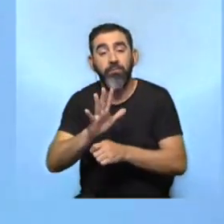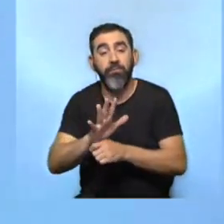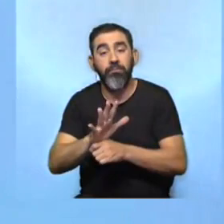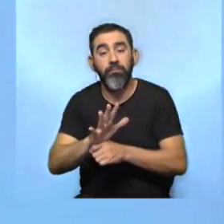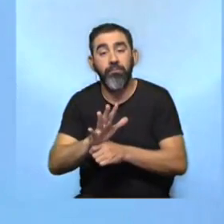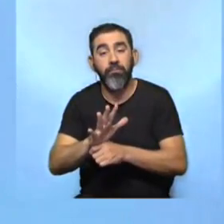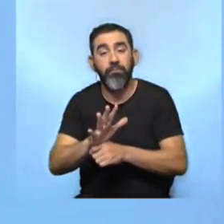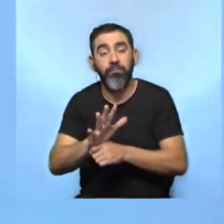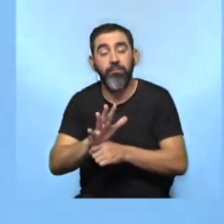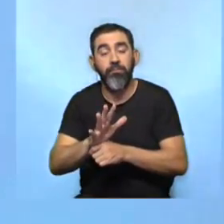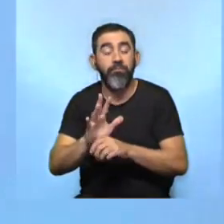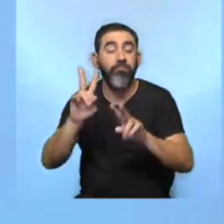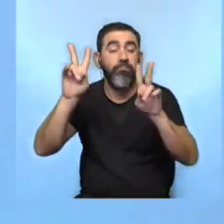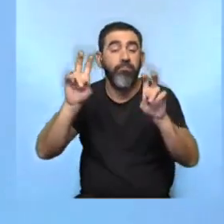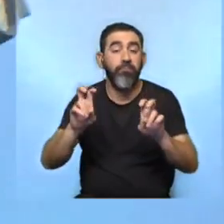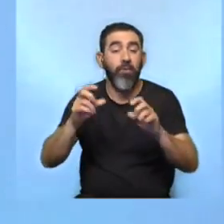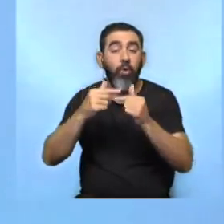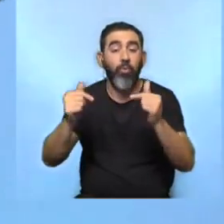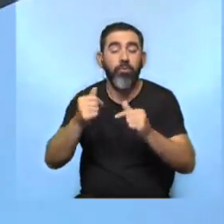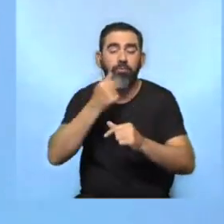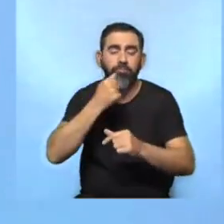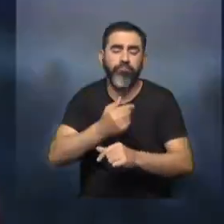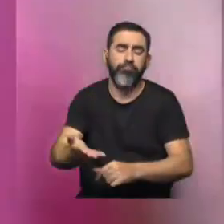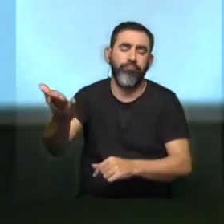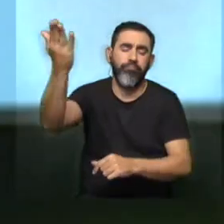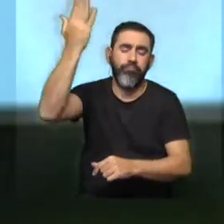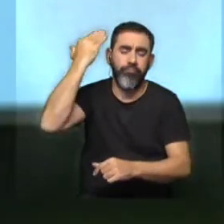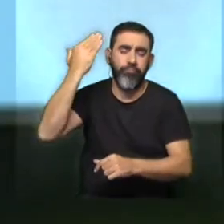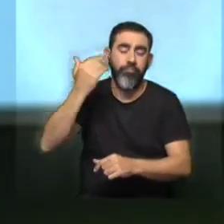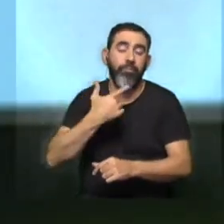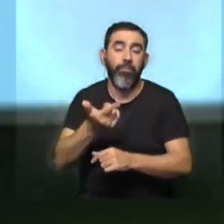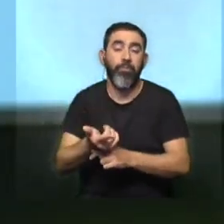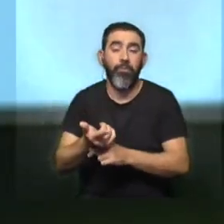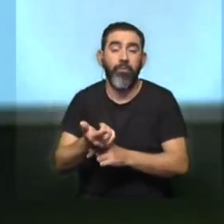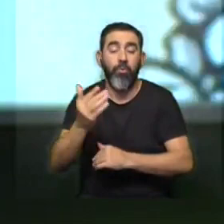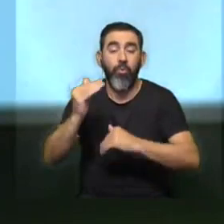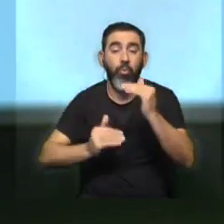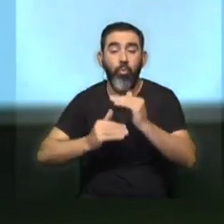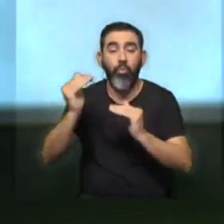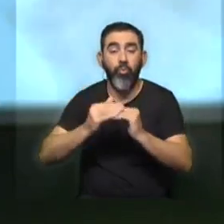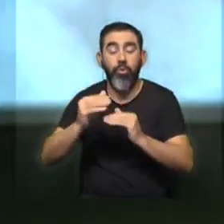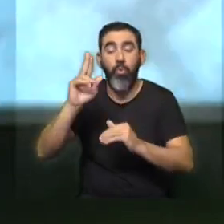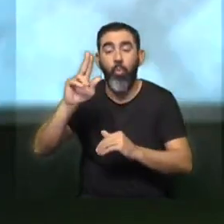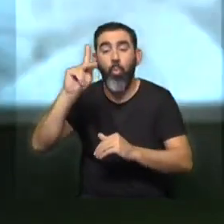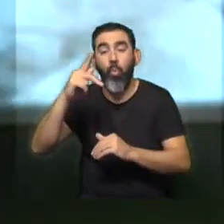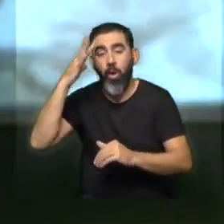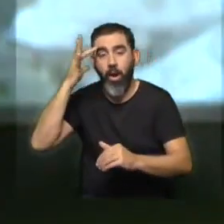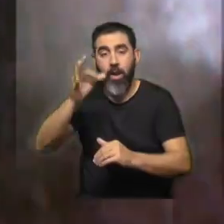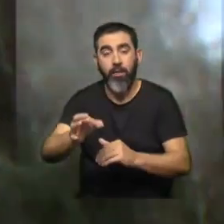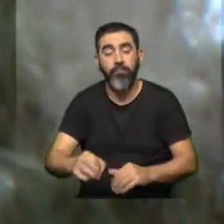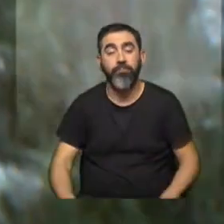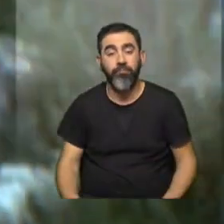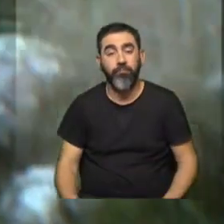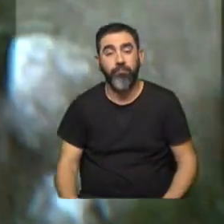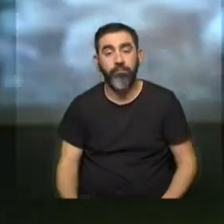por lo menos una referencia a cosas muy remotas en la geografía como estructuras en las Islas Británicas. Sí, sí. ¿Hay un